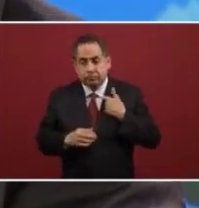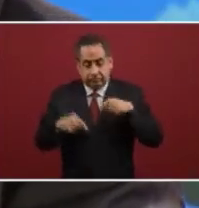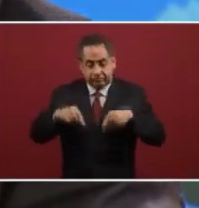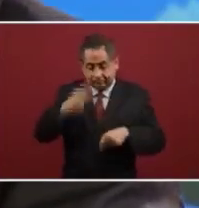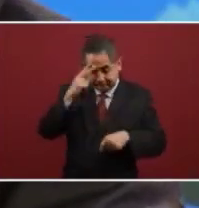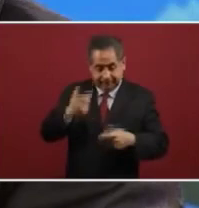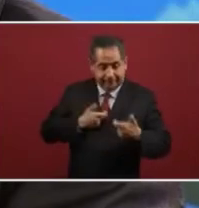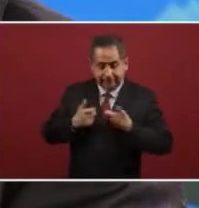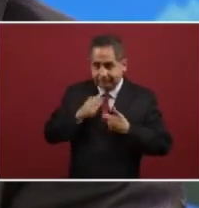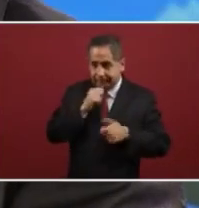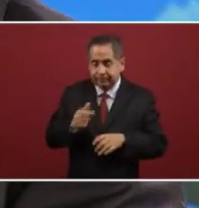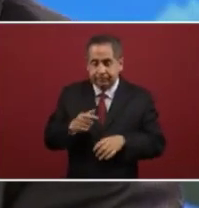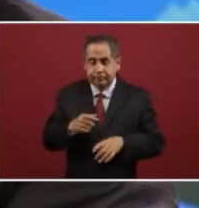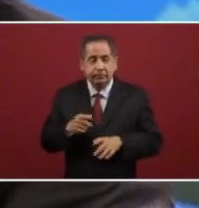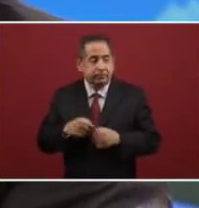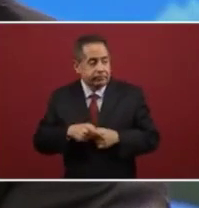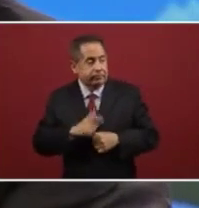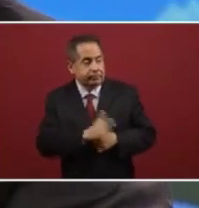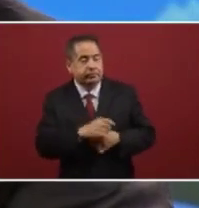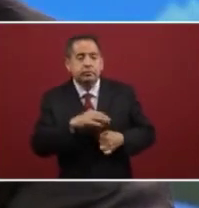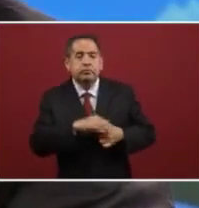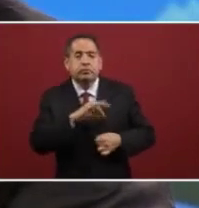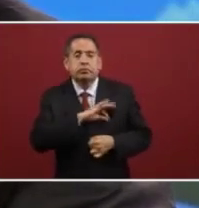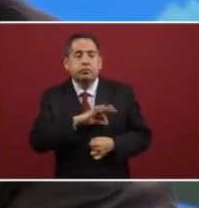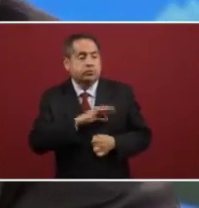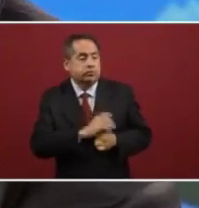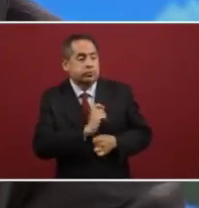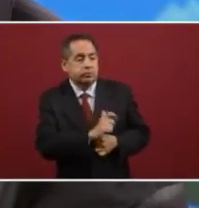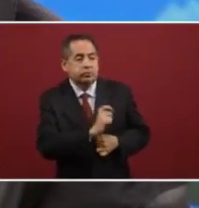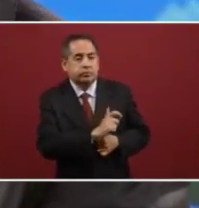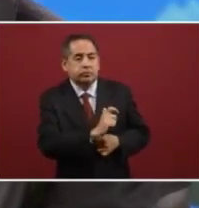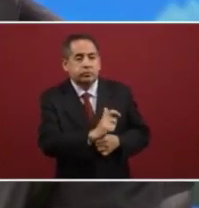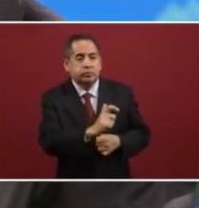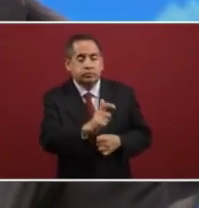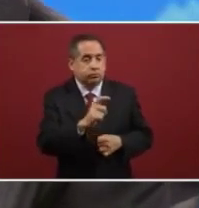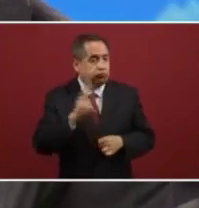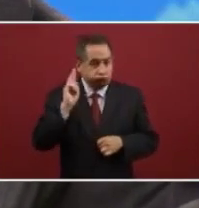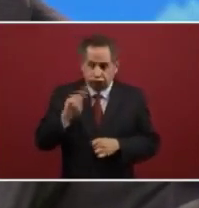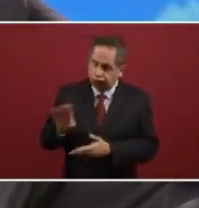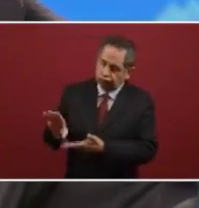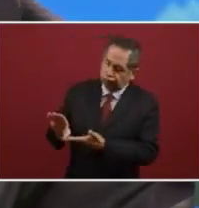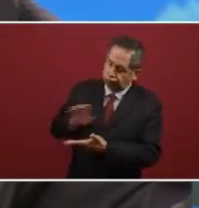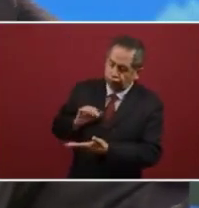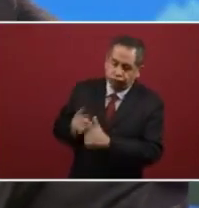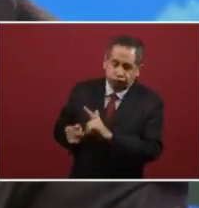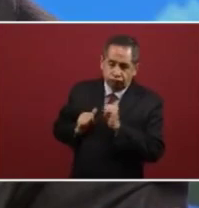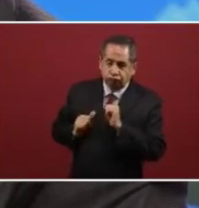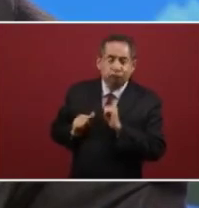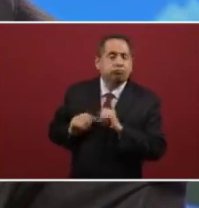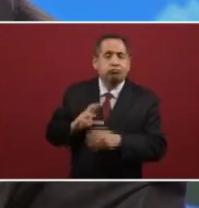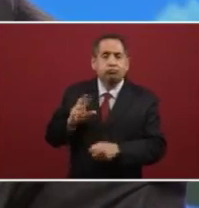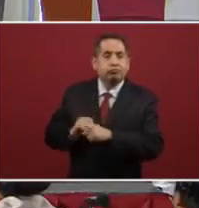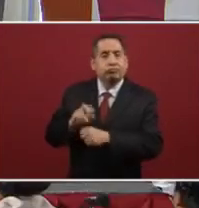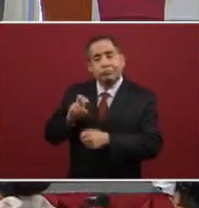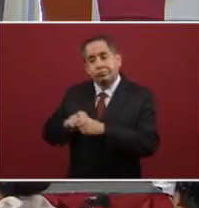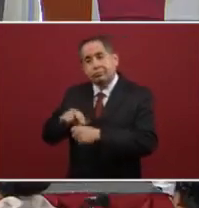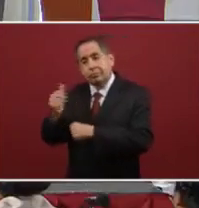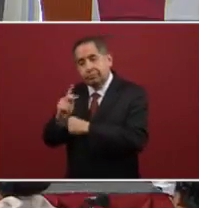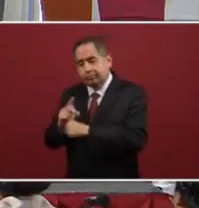méxico se pagan comisiones hasta donde entendemos pero con las investigaciones a cargo de la fiscalía general de la republica